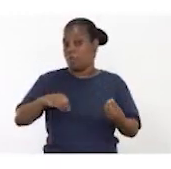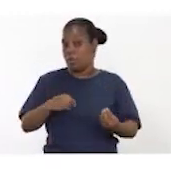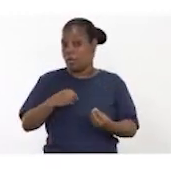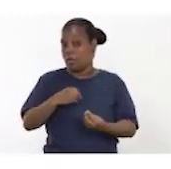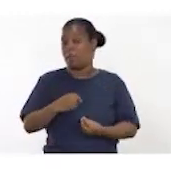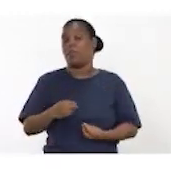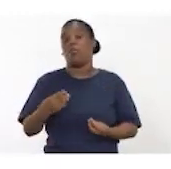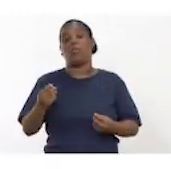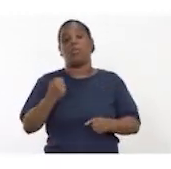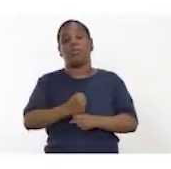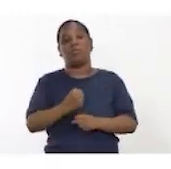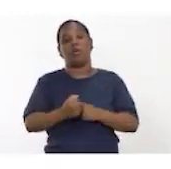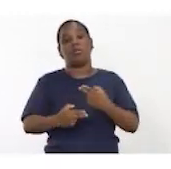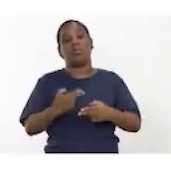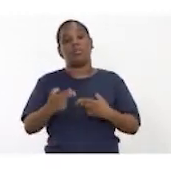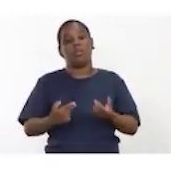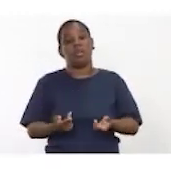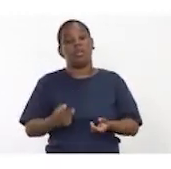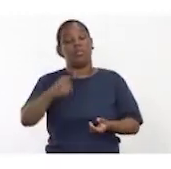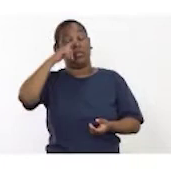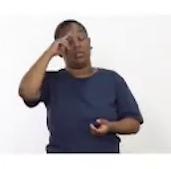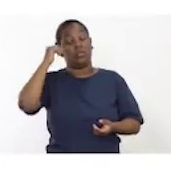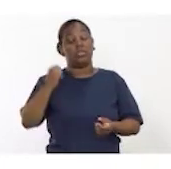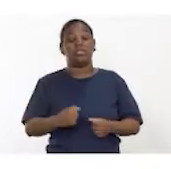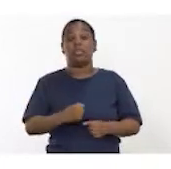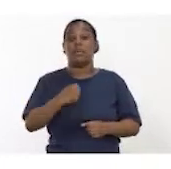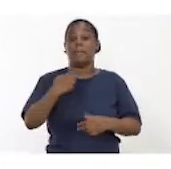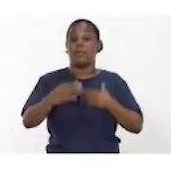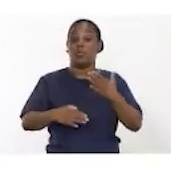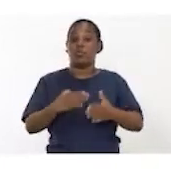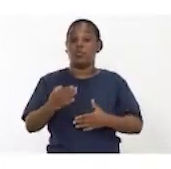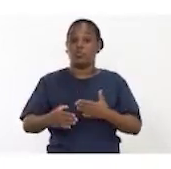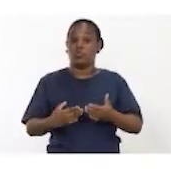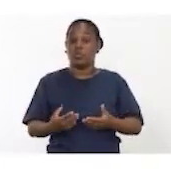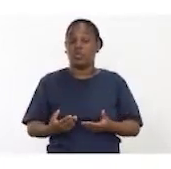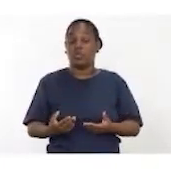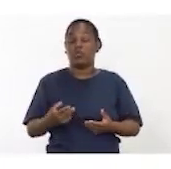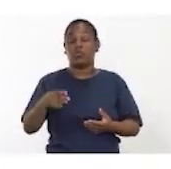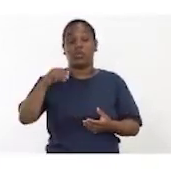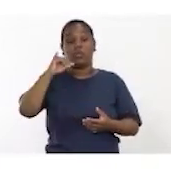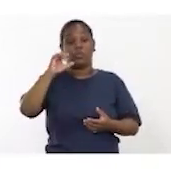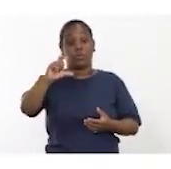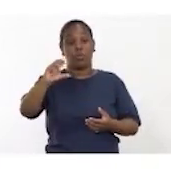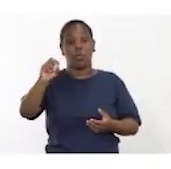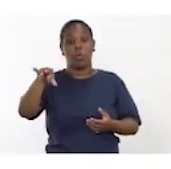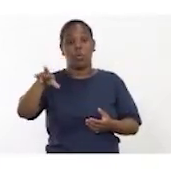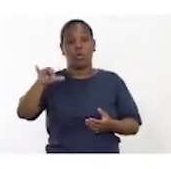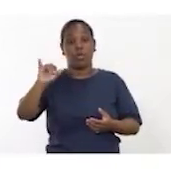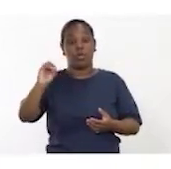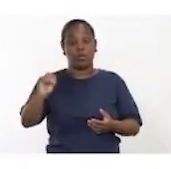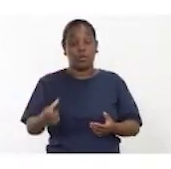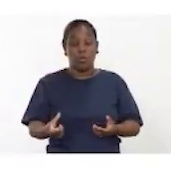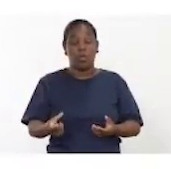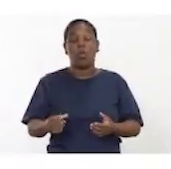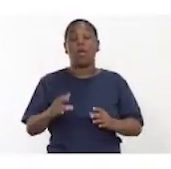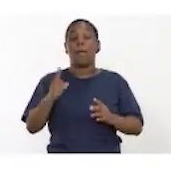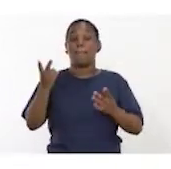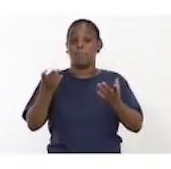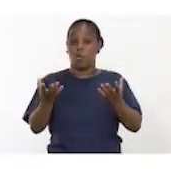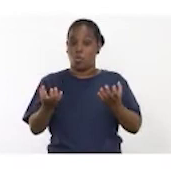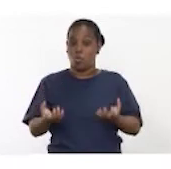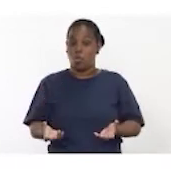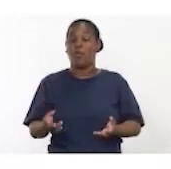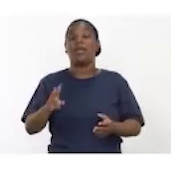trabajo que se realiza. Si el proceso es isocórico, el volumen es constante, el trabajo es